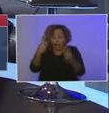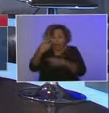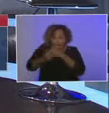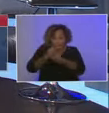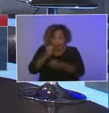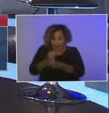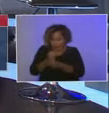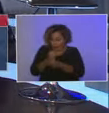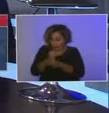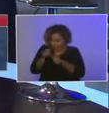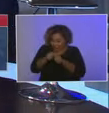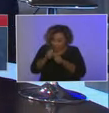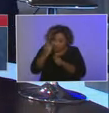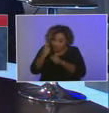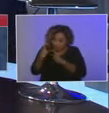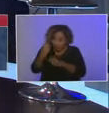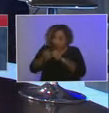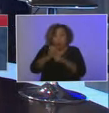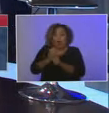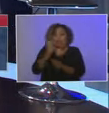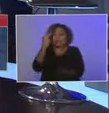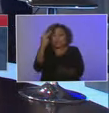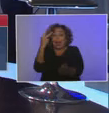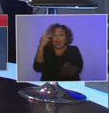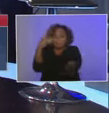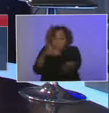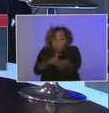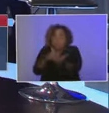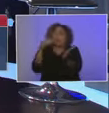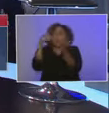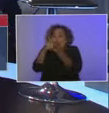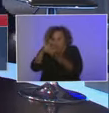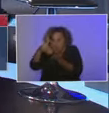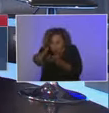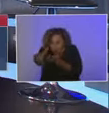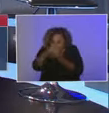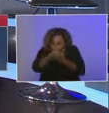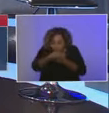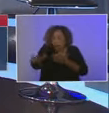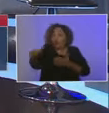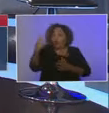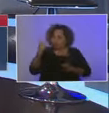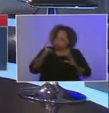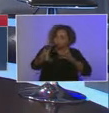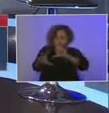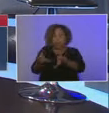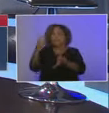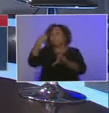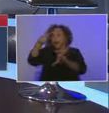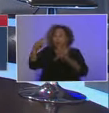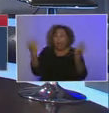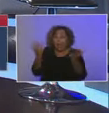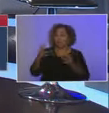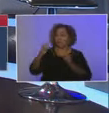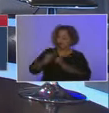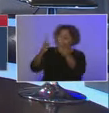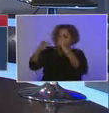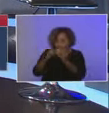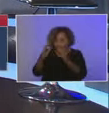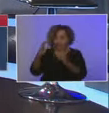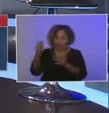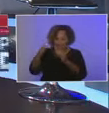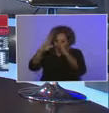años sobre todo, cerca de 3.000 millones de dólares para reconstruir los hogares, para levantar esas casas,